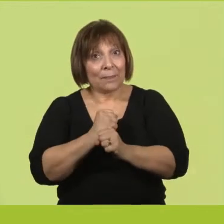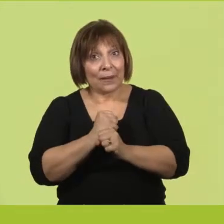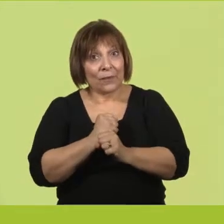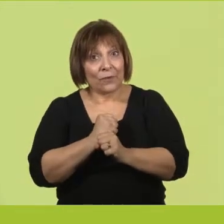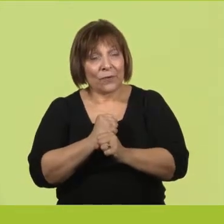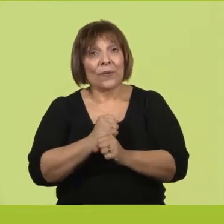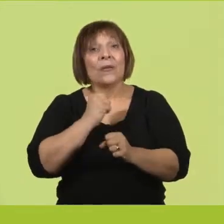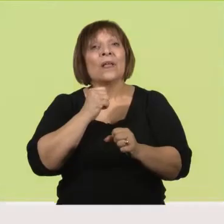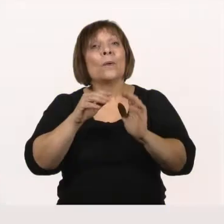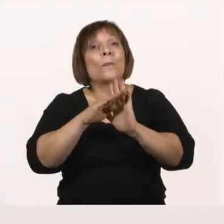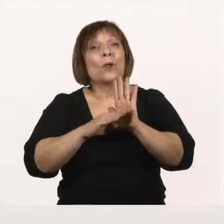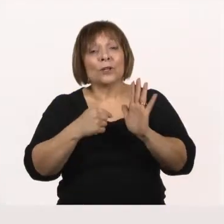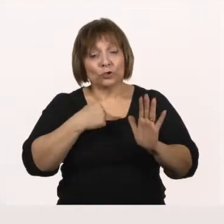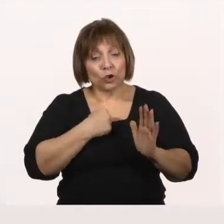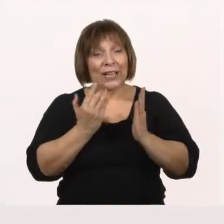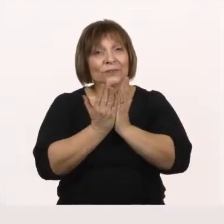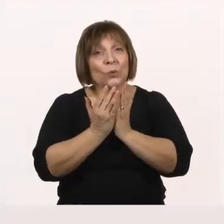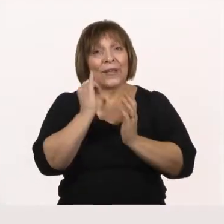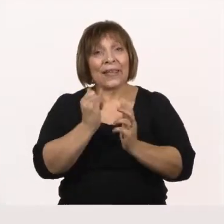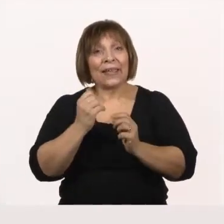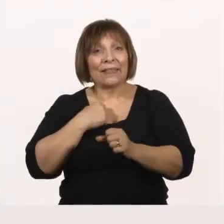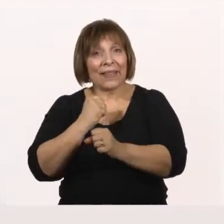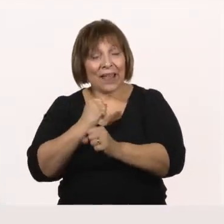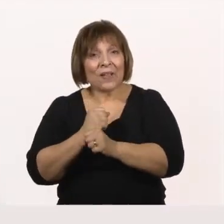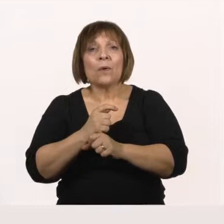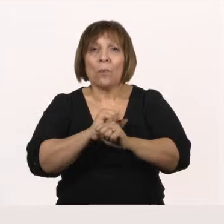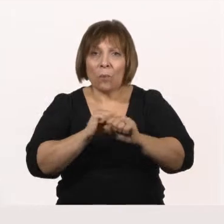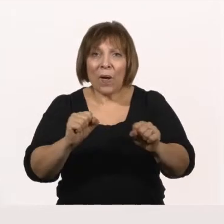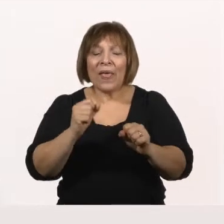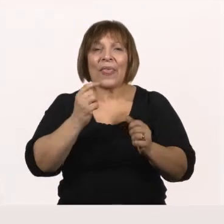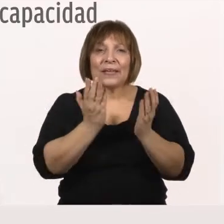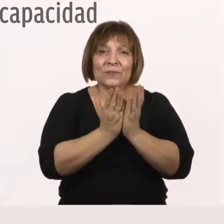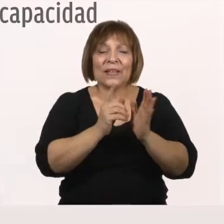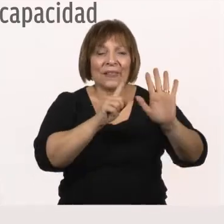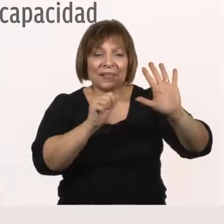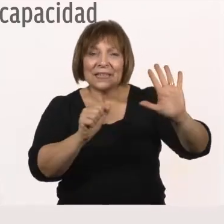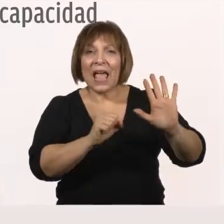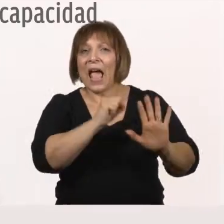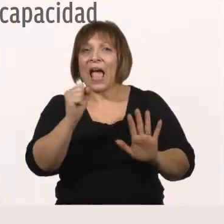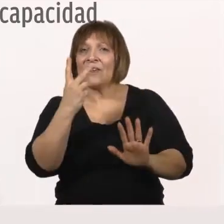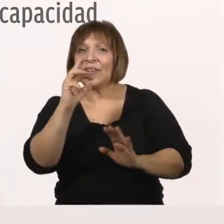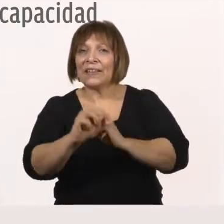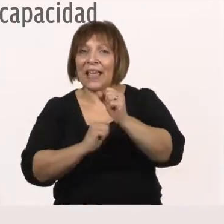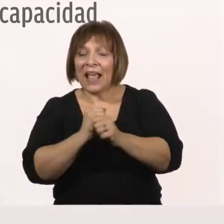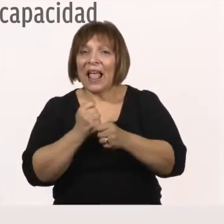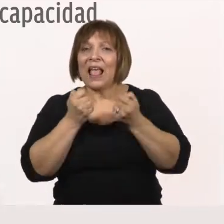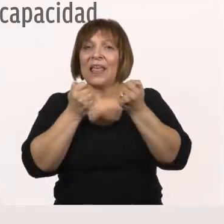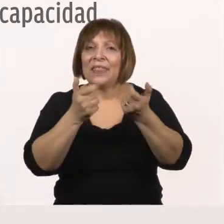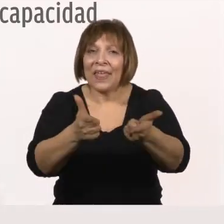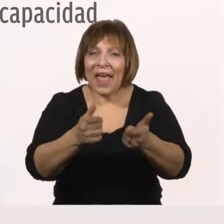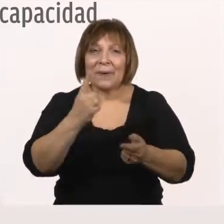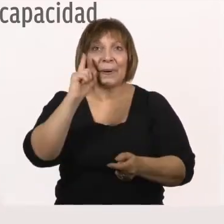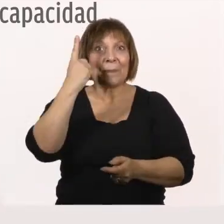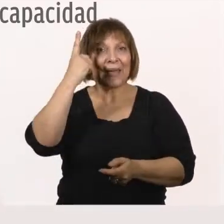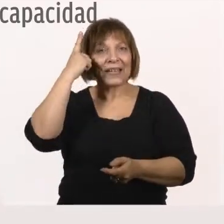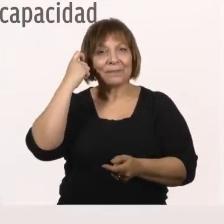Empleo. El programa Yo Estudio y Trabajo permite estudiar y trabajar a jóvenes de entre 16 y 20 años,